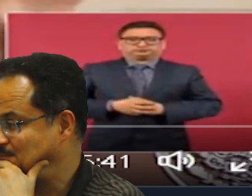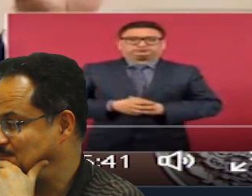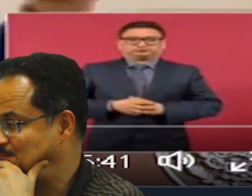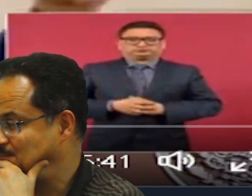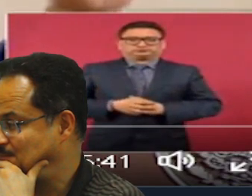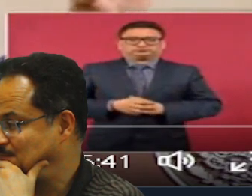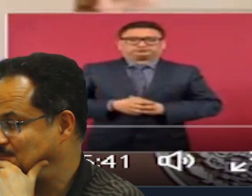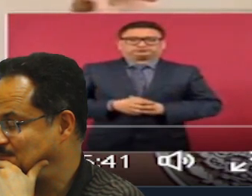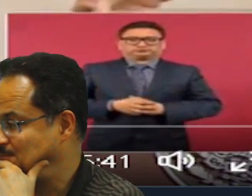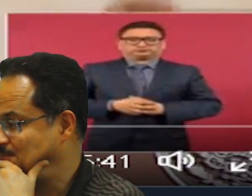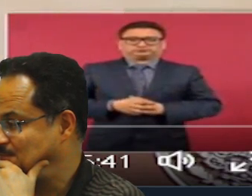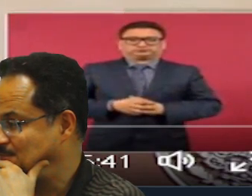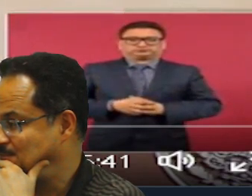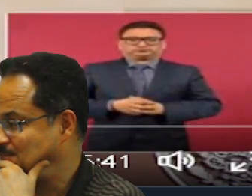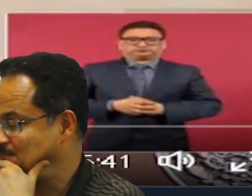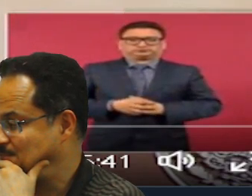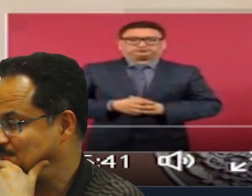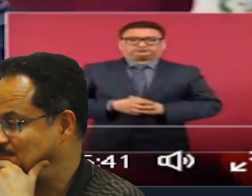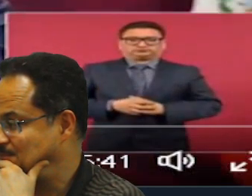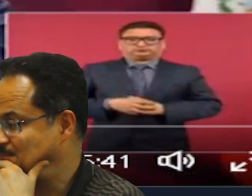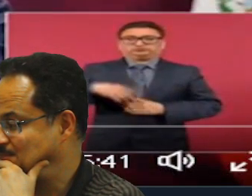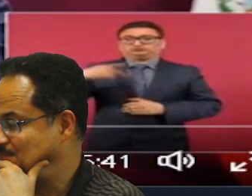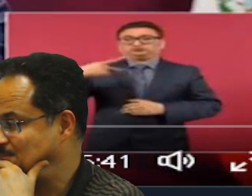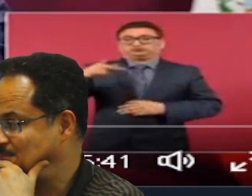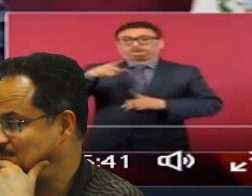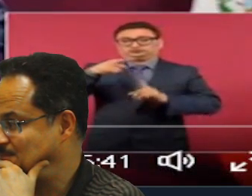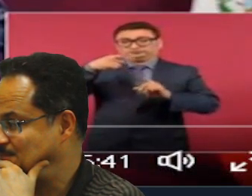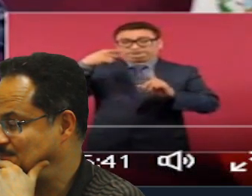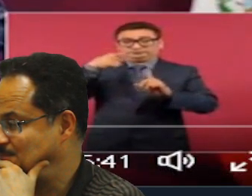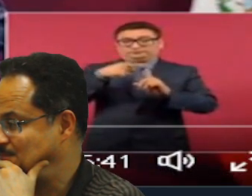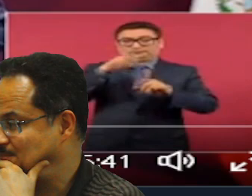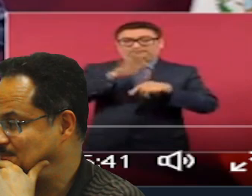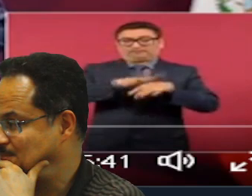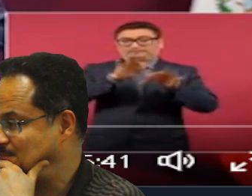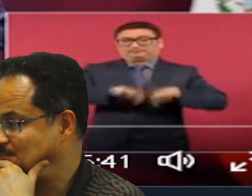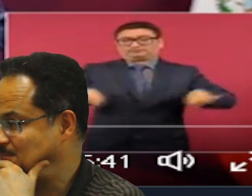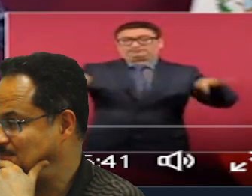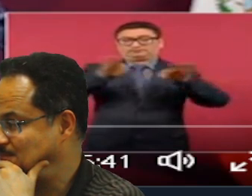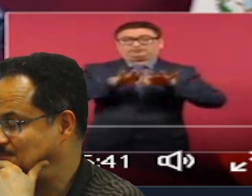cuyo propósito principal